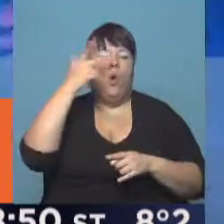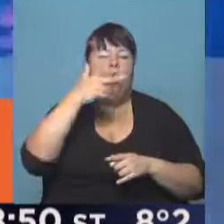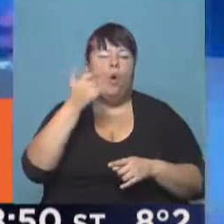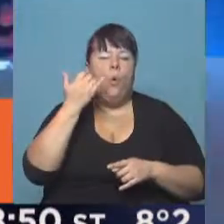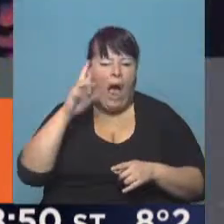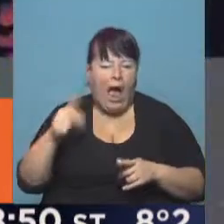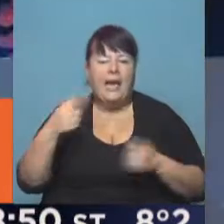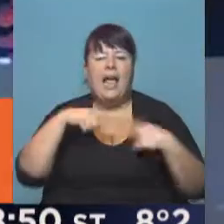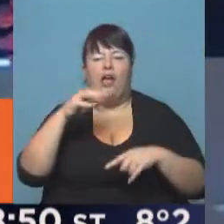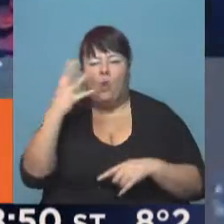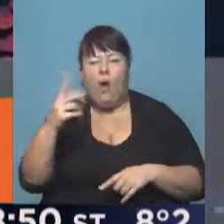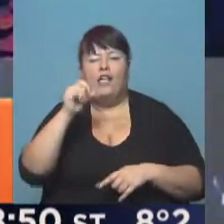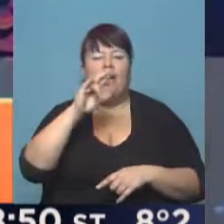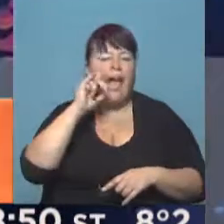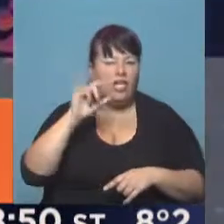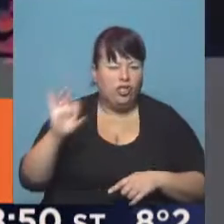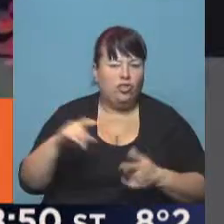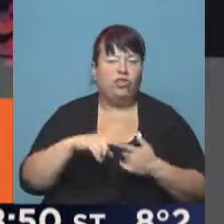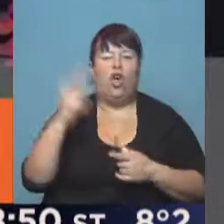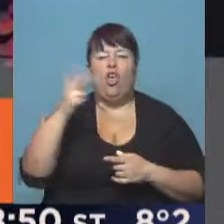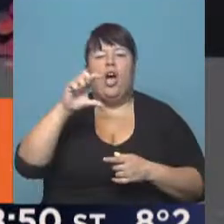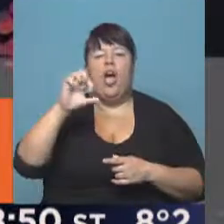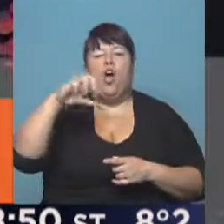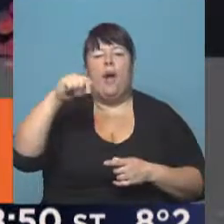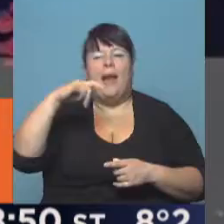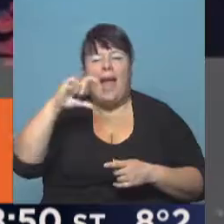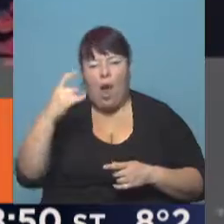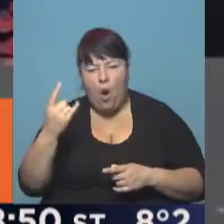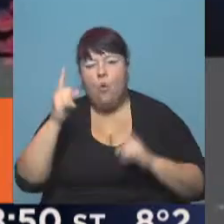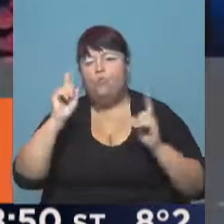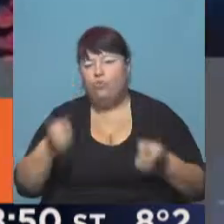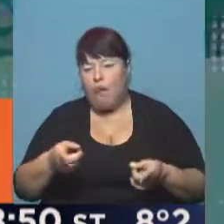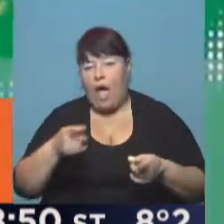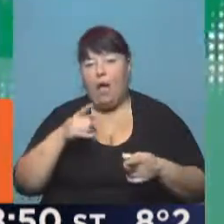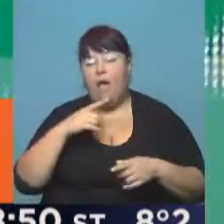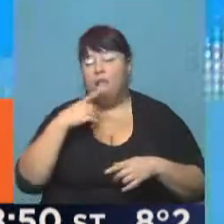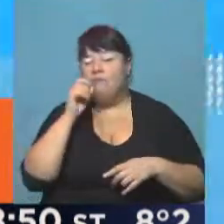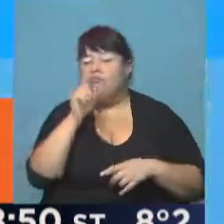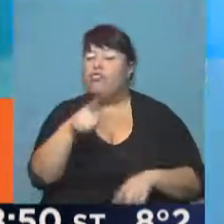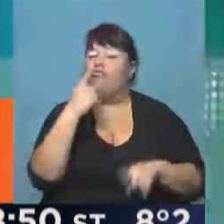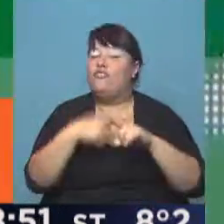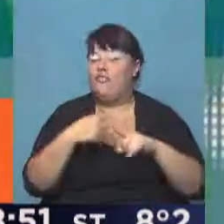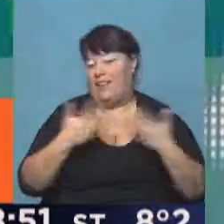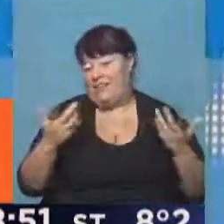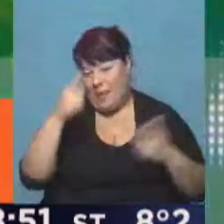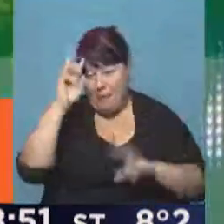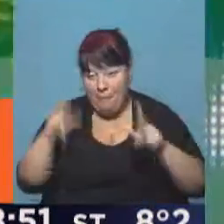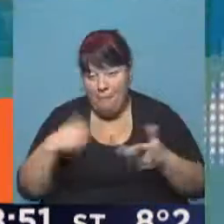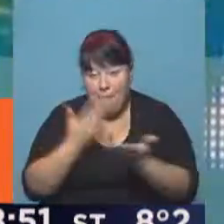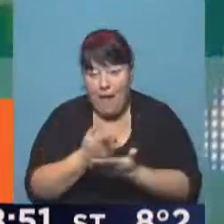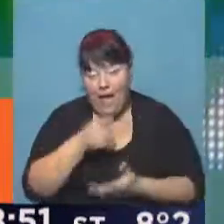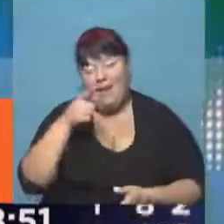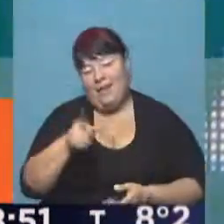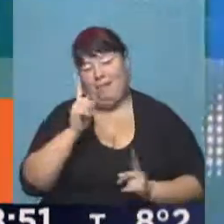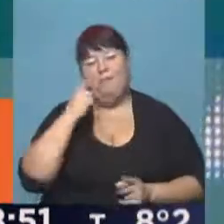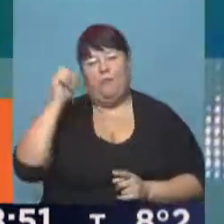Canto 4, Mariana Carrizo, el dúo Coplanacu y, como no puede ser de otro modo, ya que es su propio festival, es su iniciativa, el